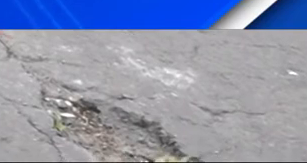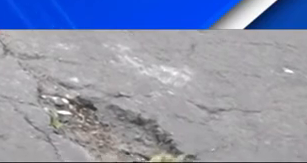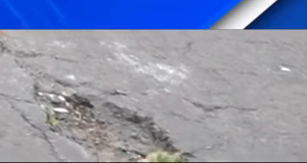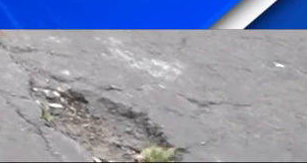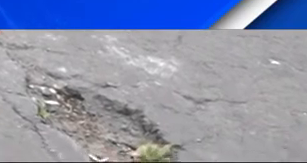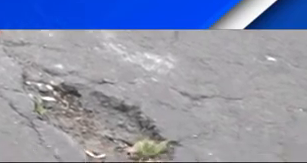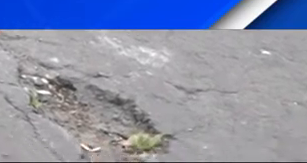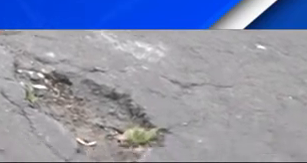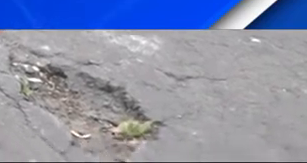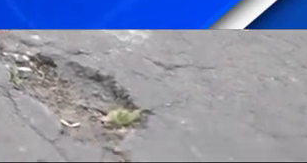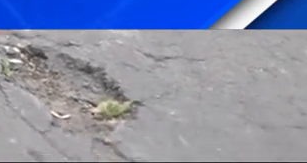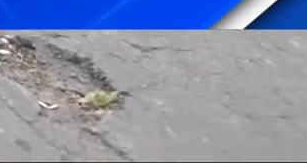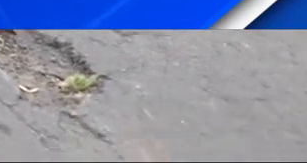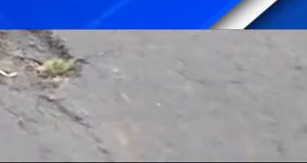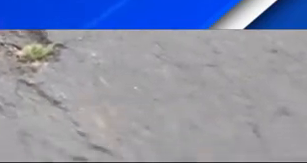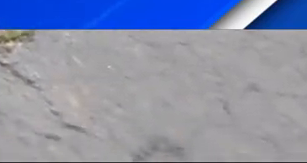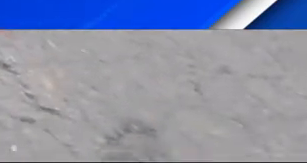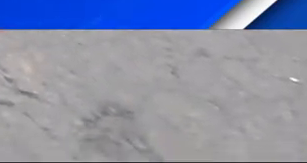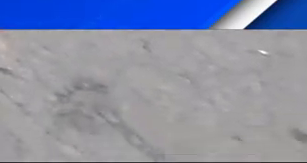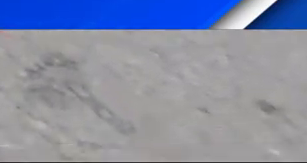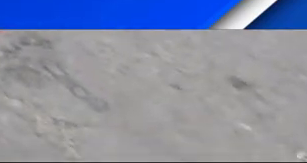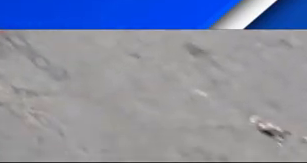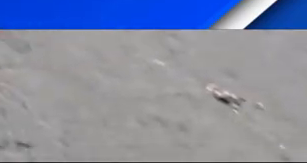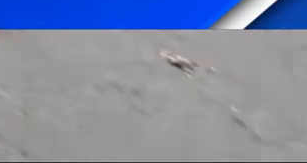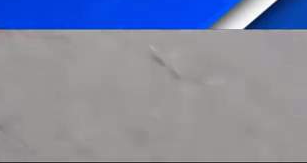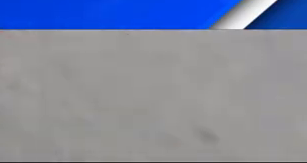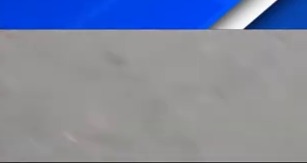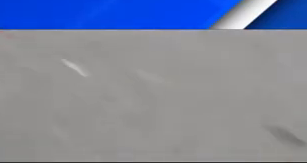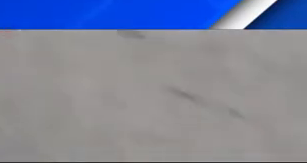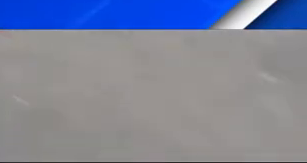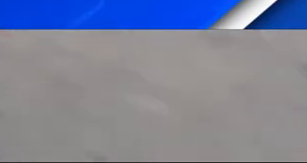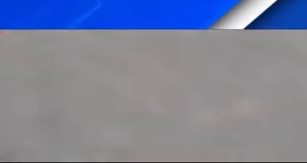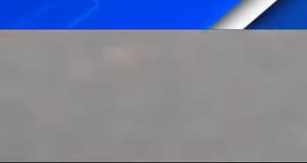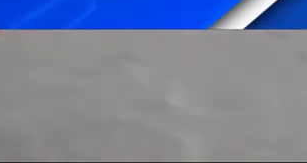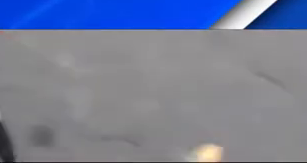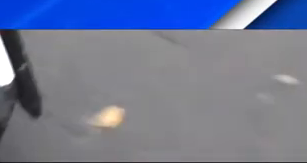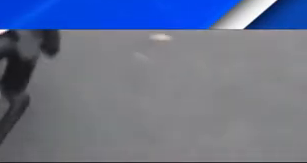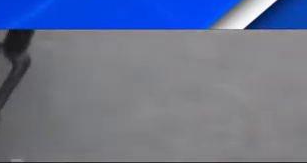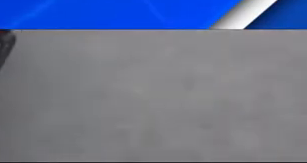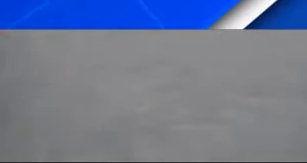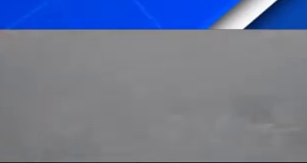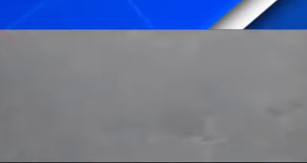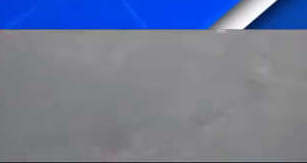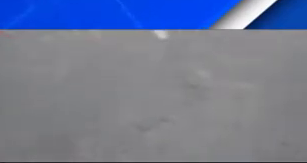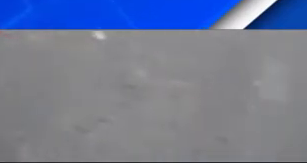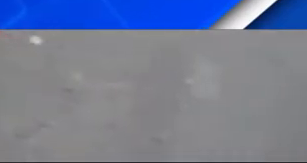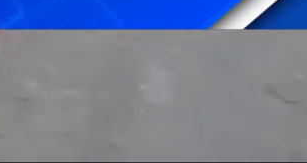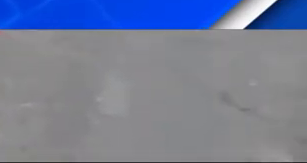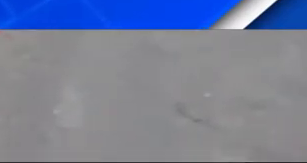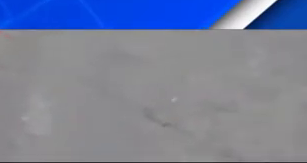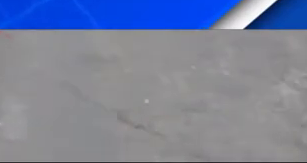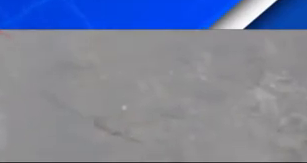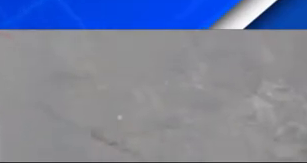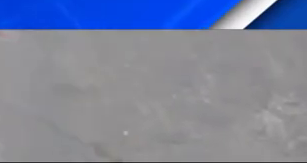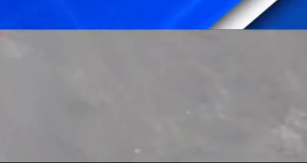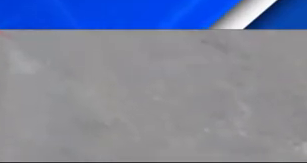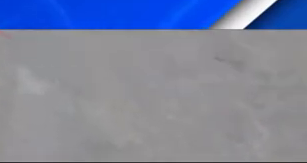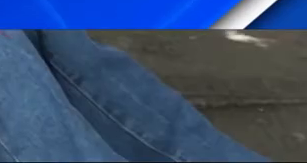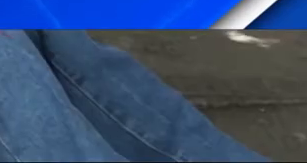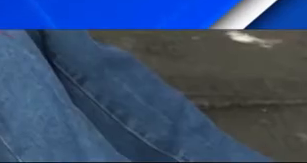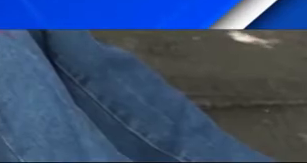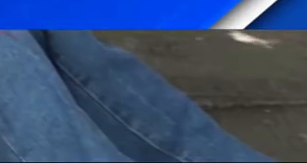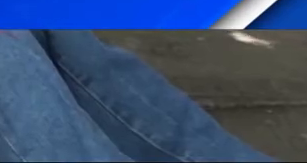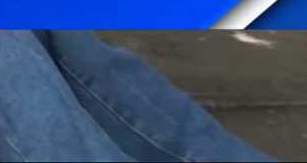reparte paquetes de comida para que los compañeros que están en más dificultades económicas puedan